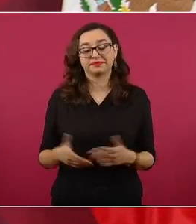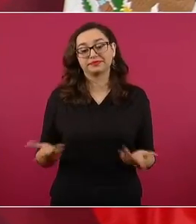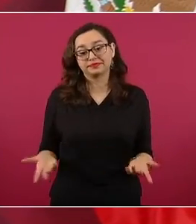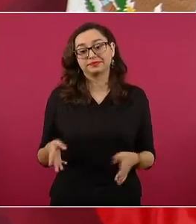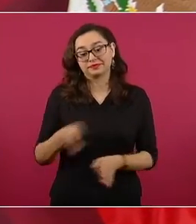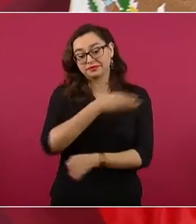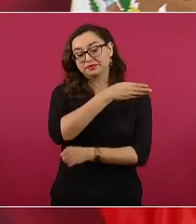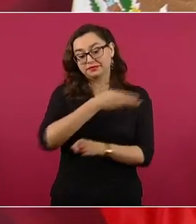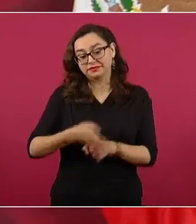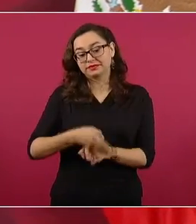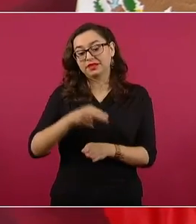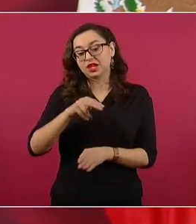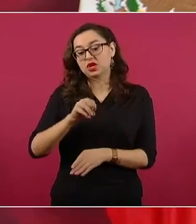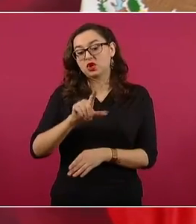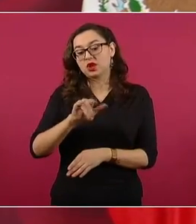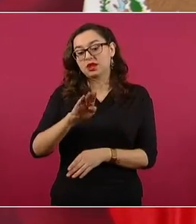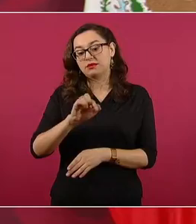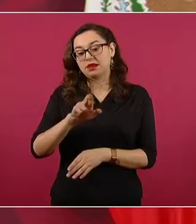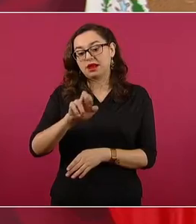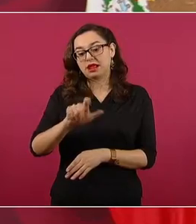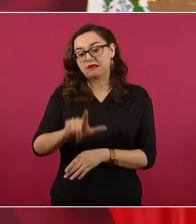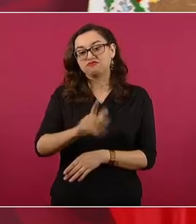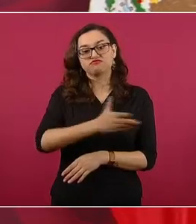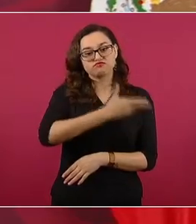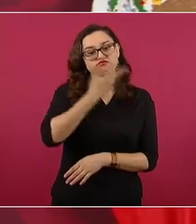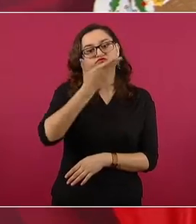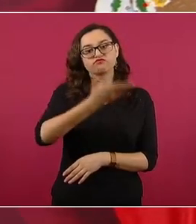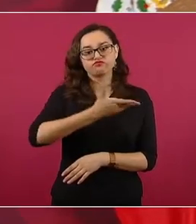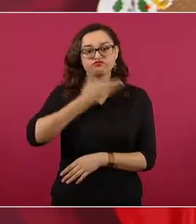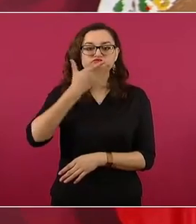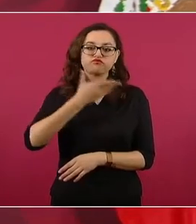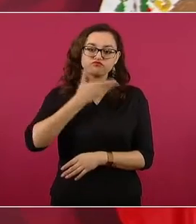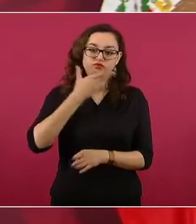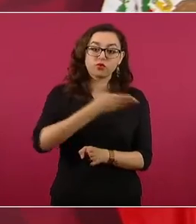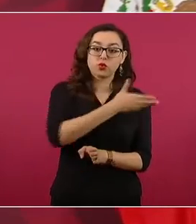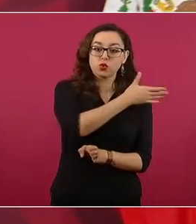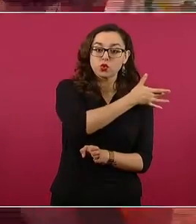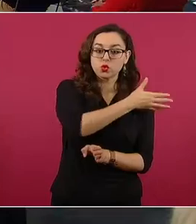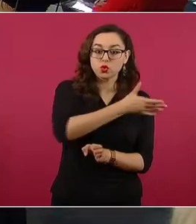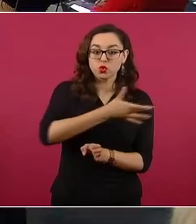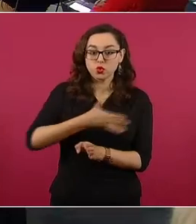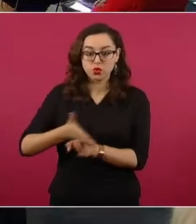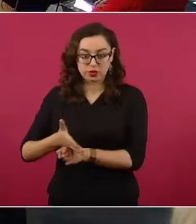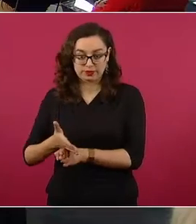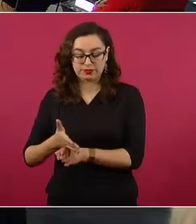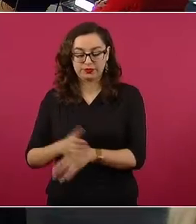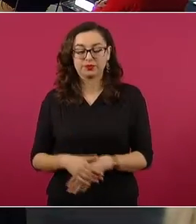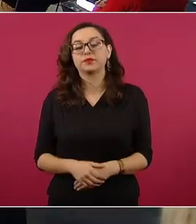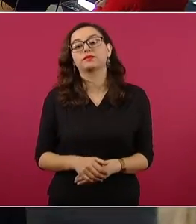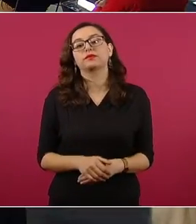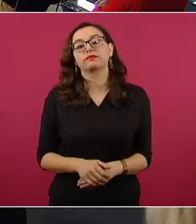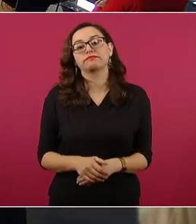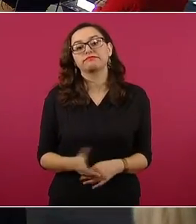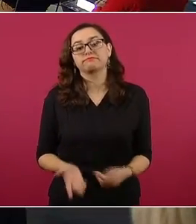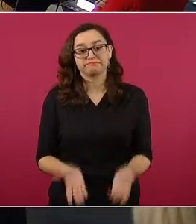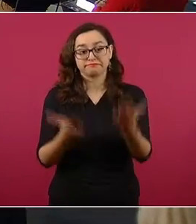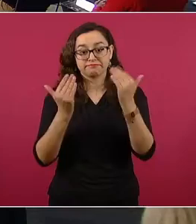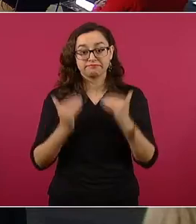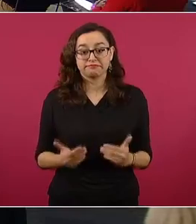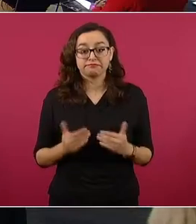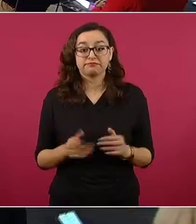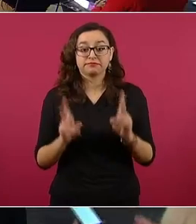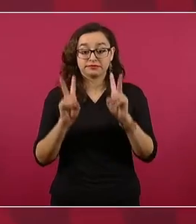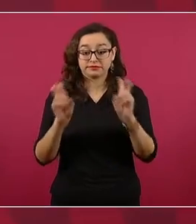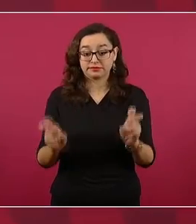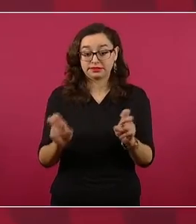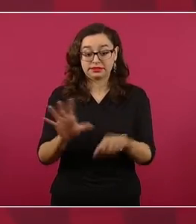que establecieron. En el caso del sector energético, la CRE y